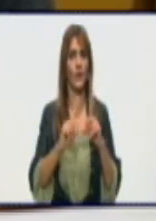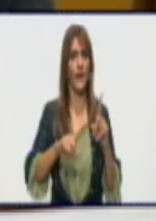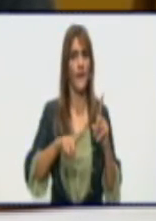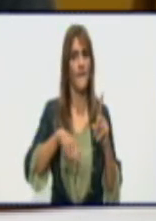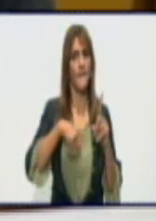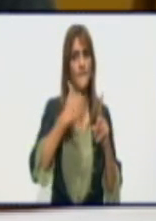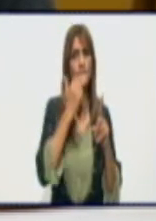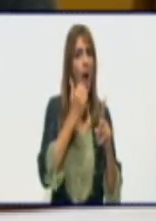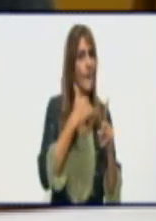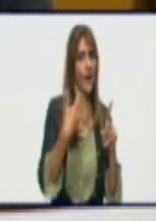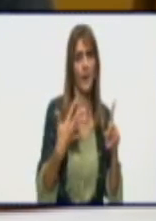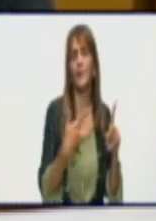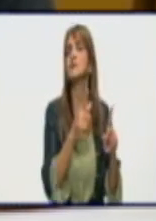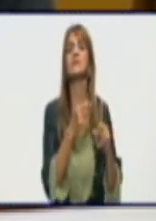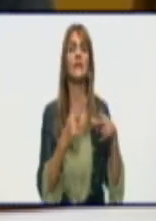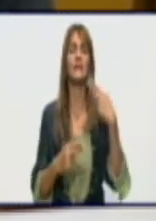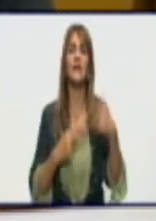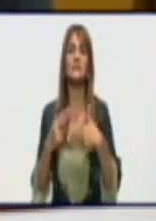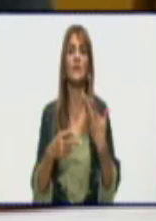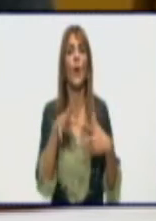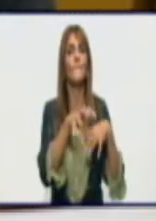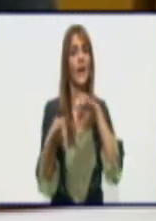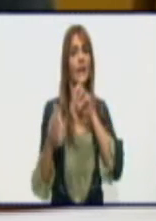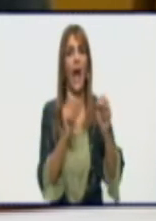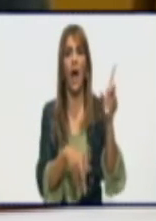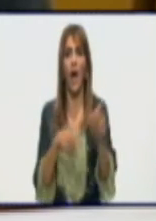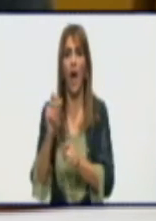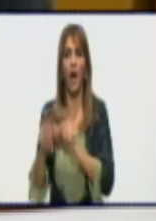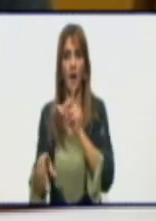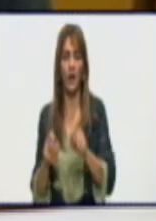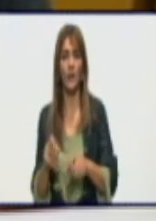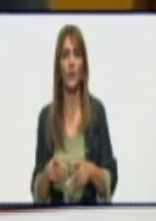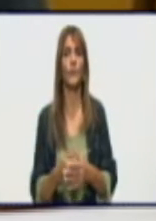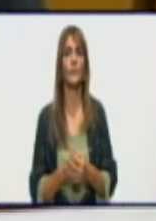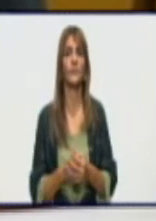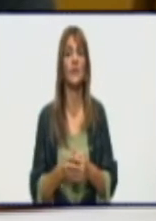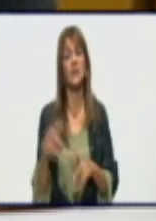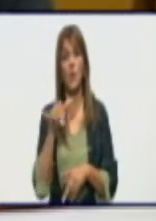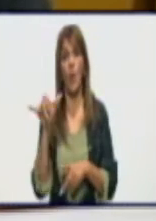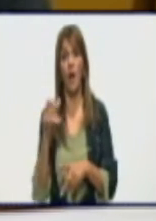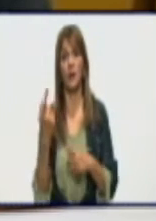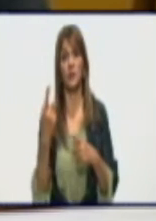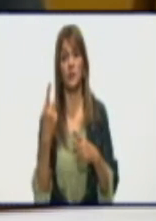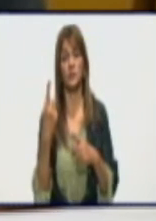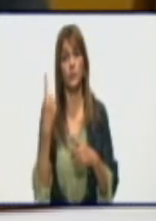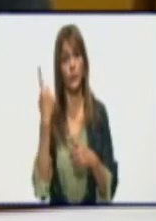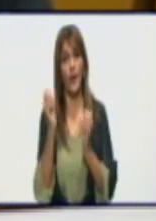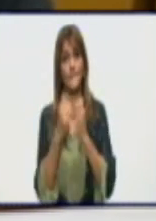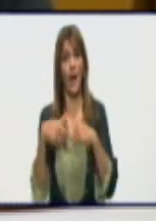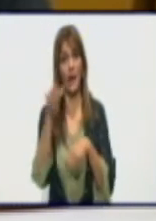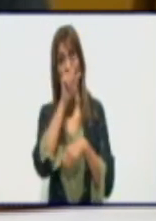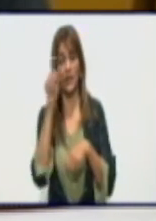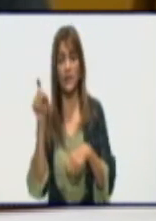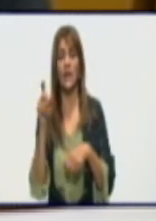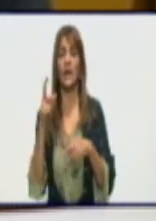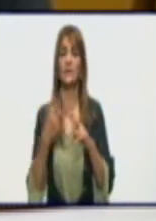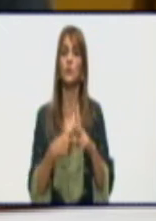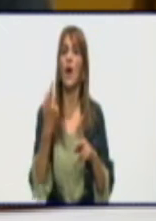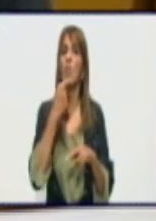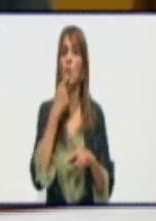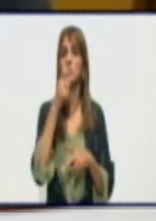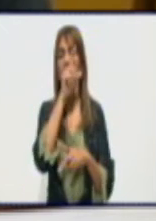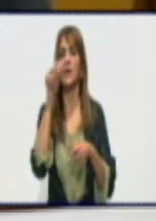están llegando a los mercados ideales, que es el destino que le estamos dando. Así como tenemos también una panadería y una dulcería que hoy está afectada por el tema harina. Pero ese